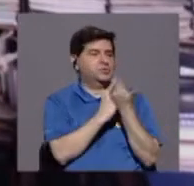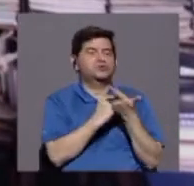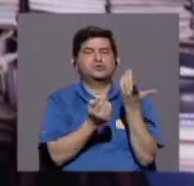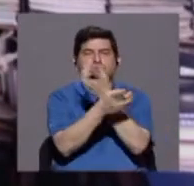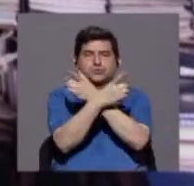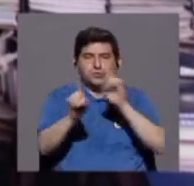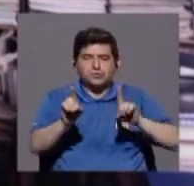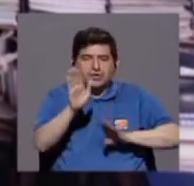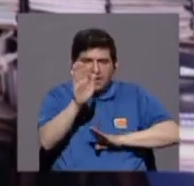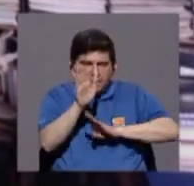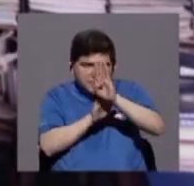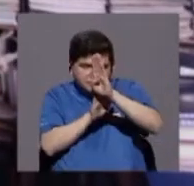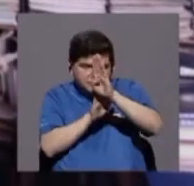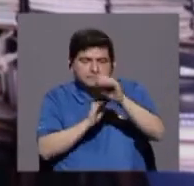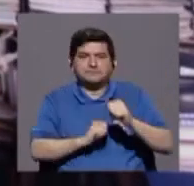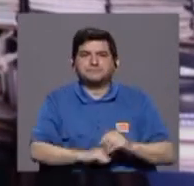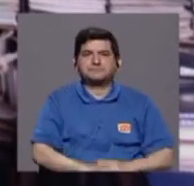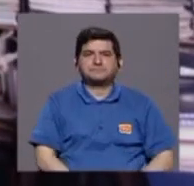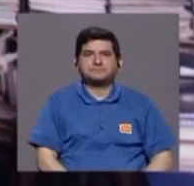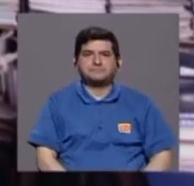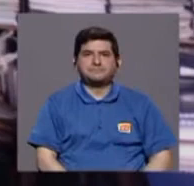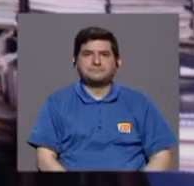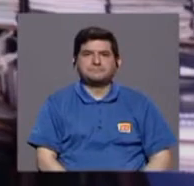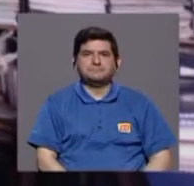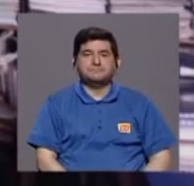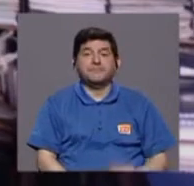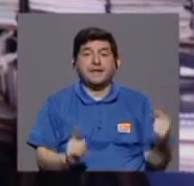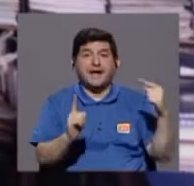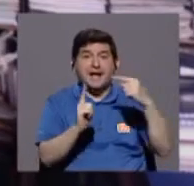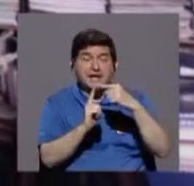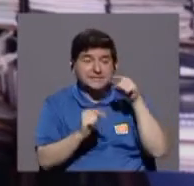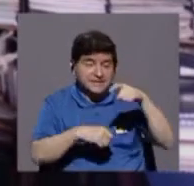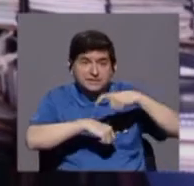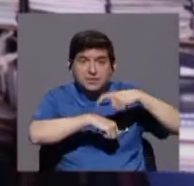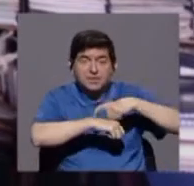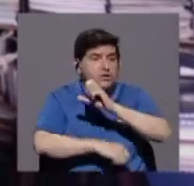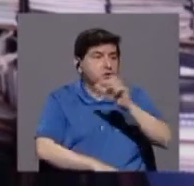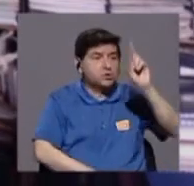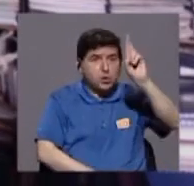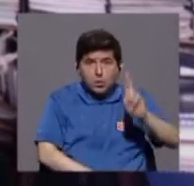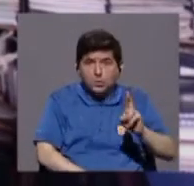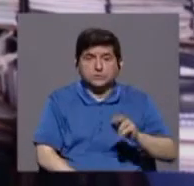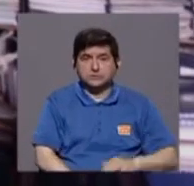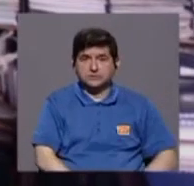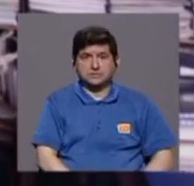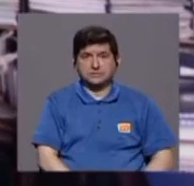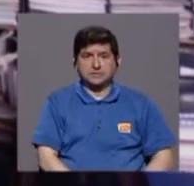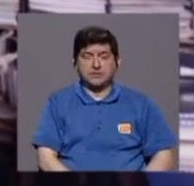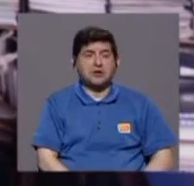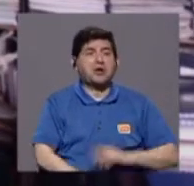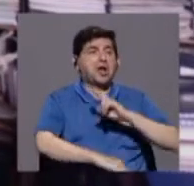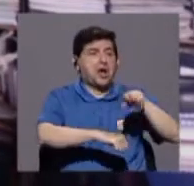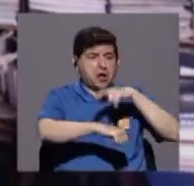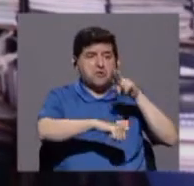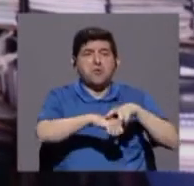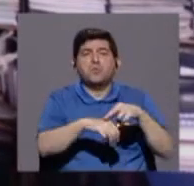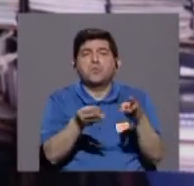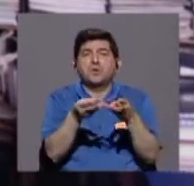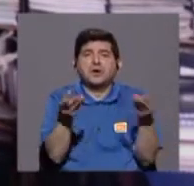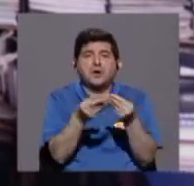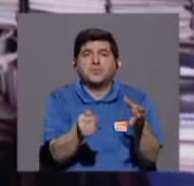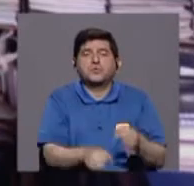socialdemócrata de desarrollo, ¿verdad? Bueno, hasta que llega esto, Costa Rica es básicamente una república del